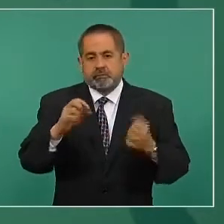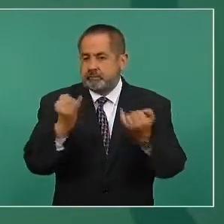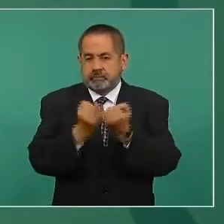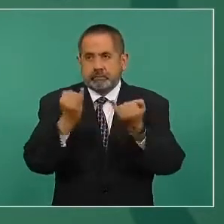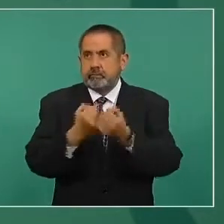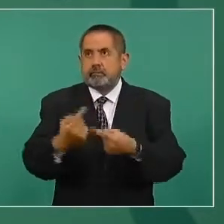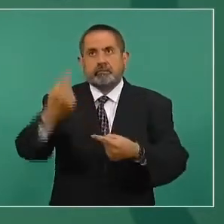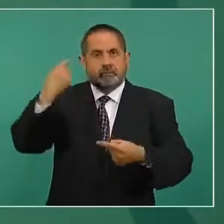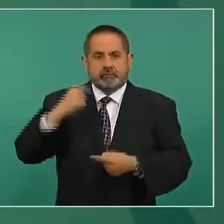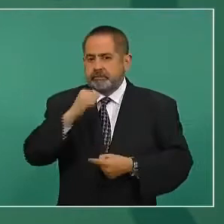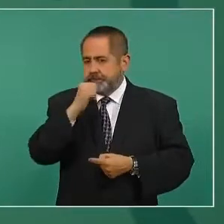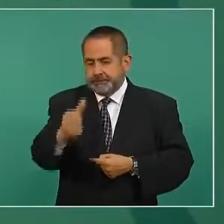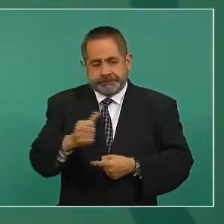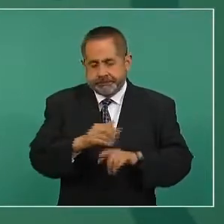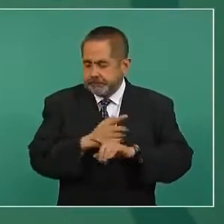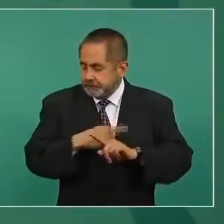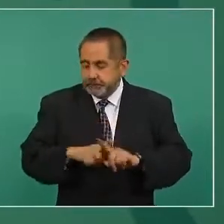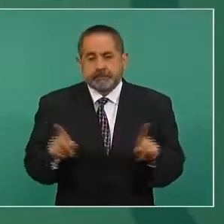Hay 2